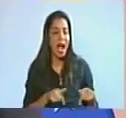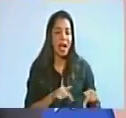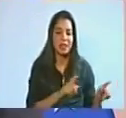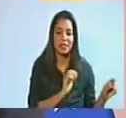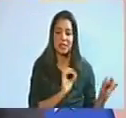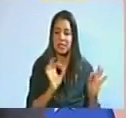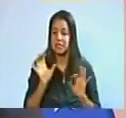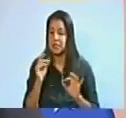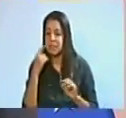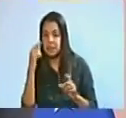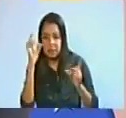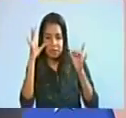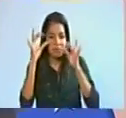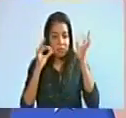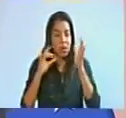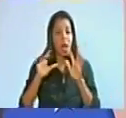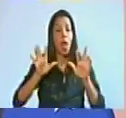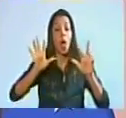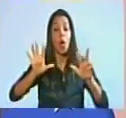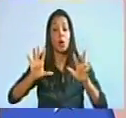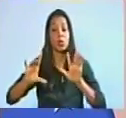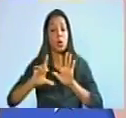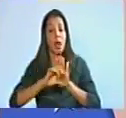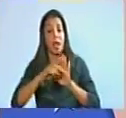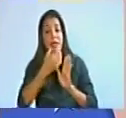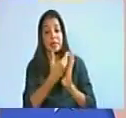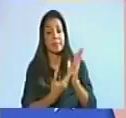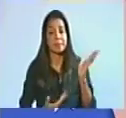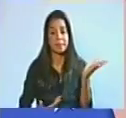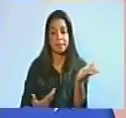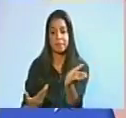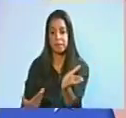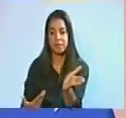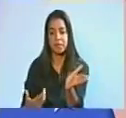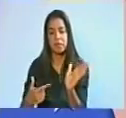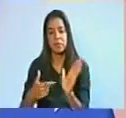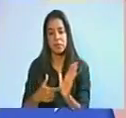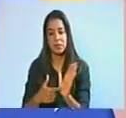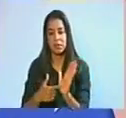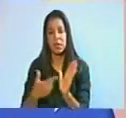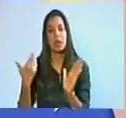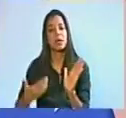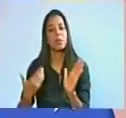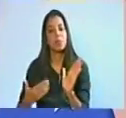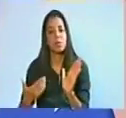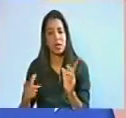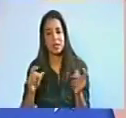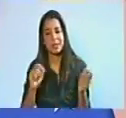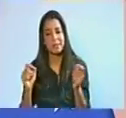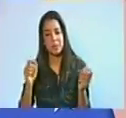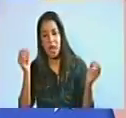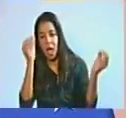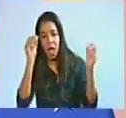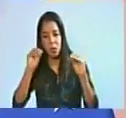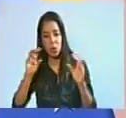una 8 leyes que presentó, que son importantes aprobarlas todas,